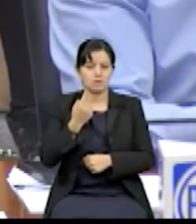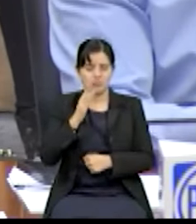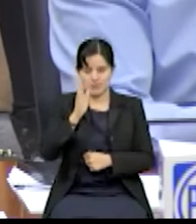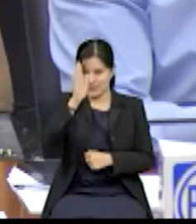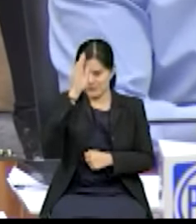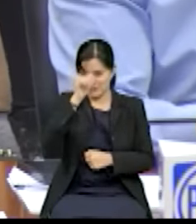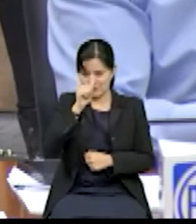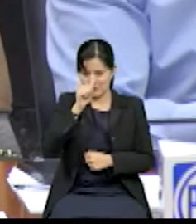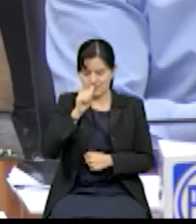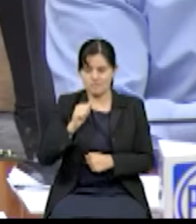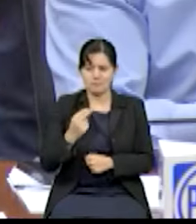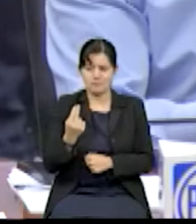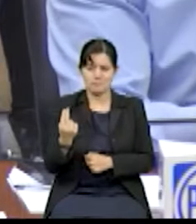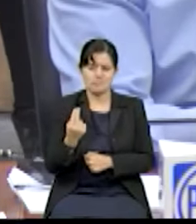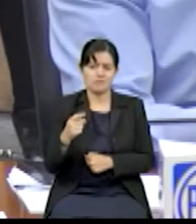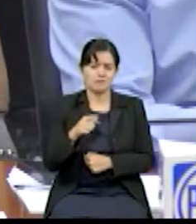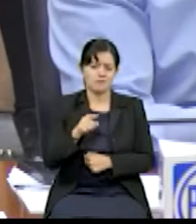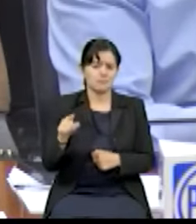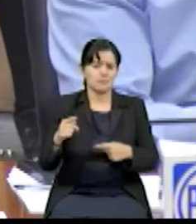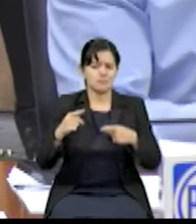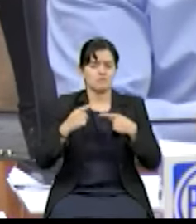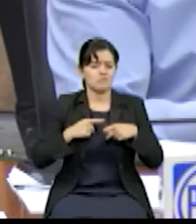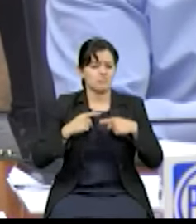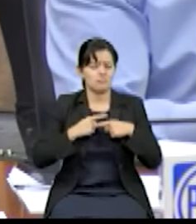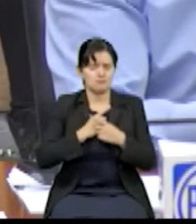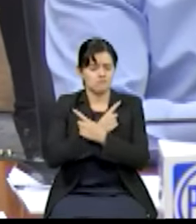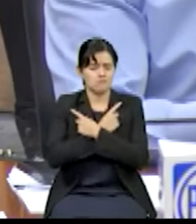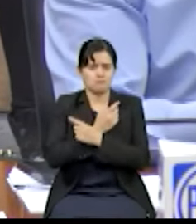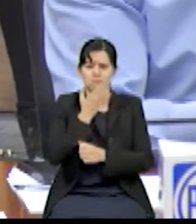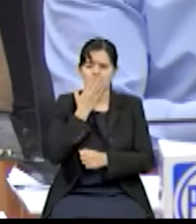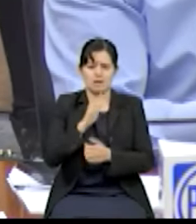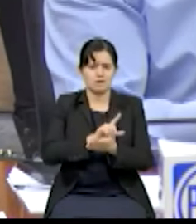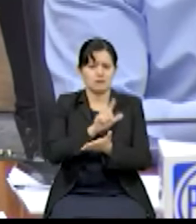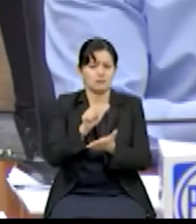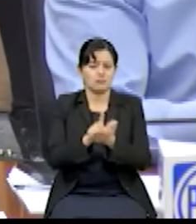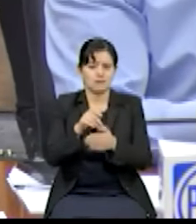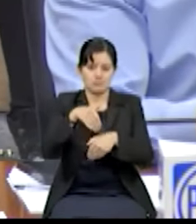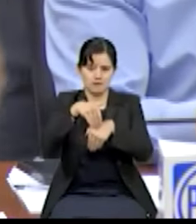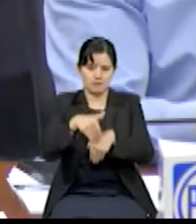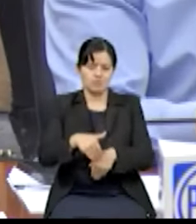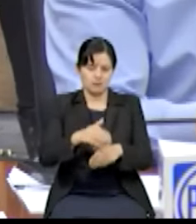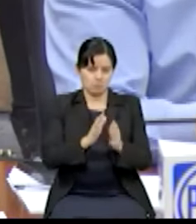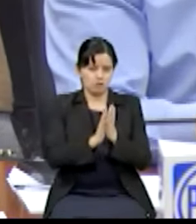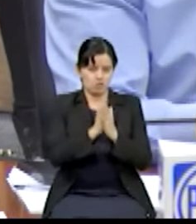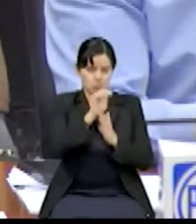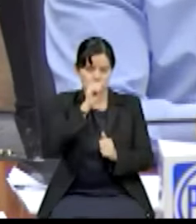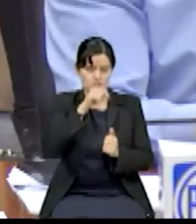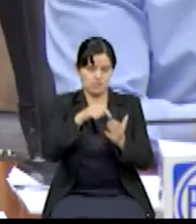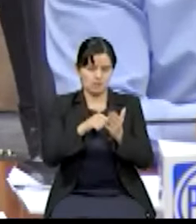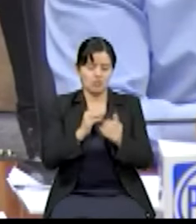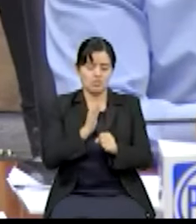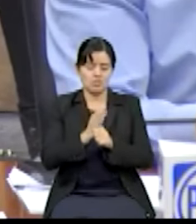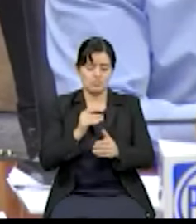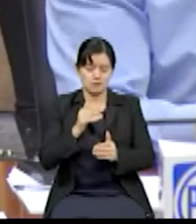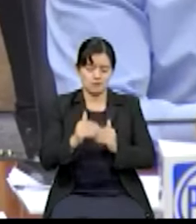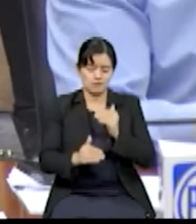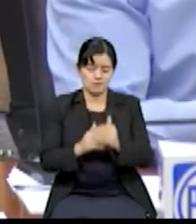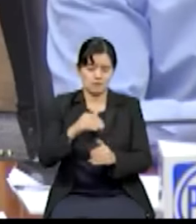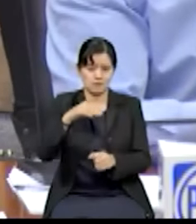volvió a insistir, lo había dicho el día anterior, pero hoy volvió a insistir en que todo está bajo control, que no hay inquietudes y que